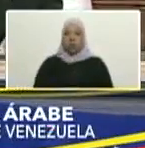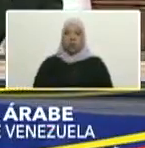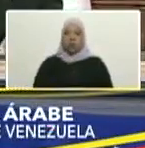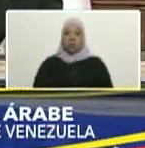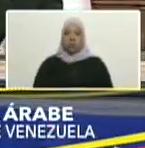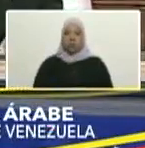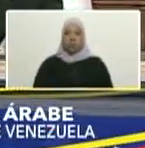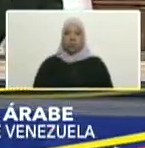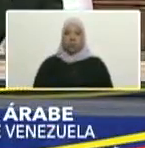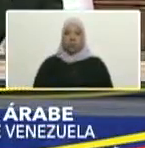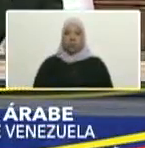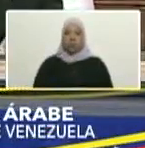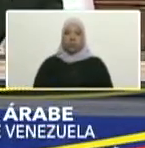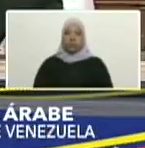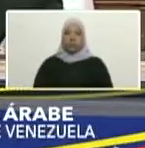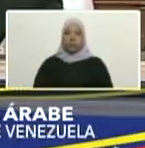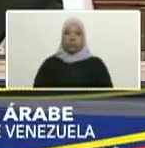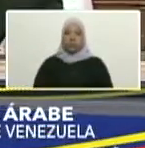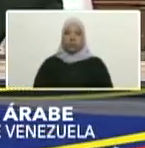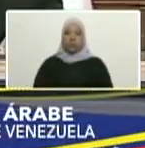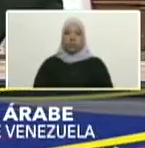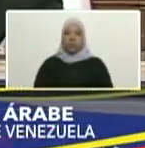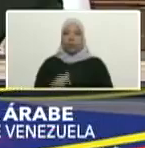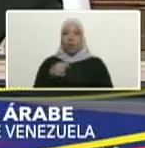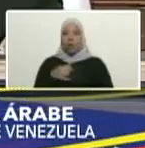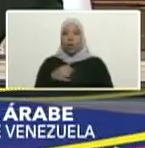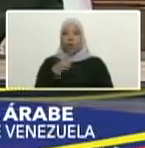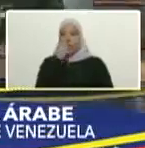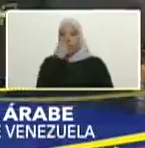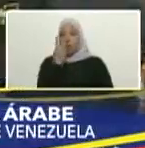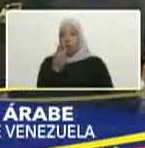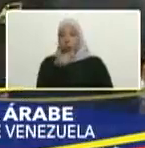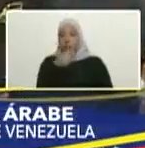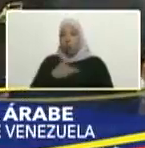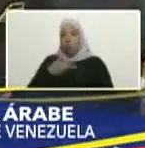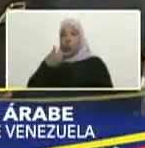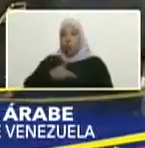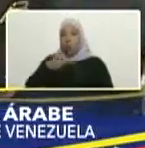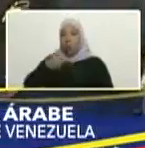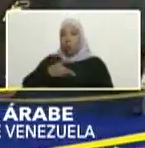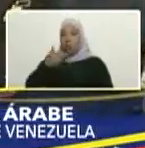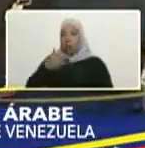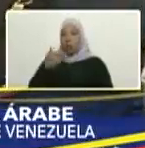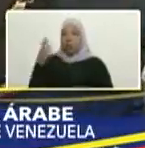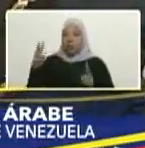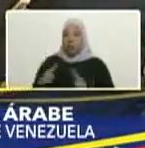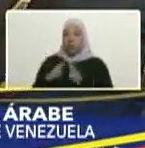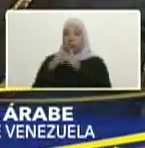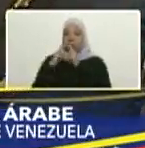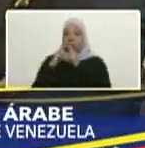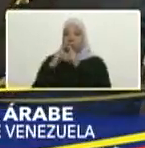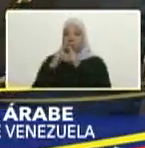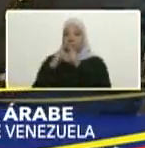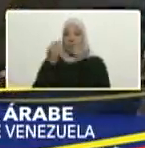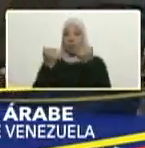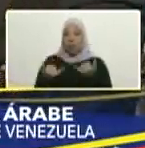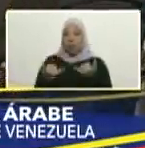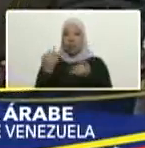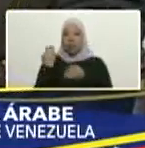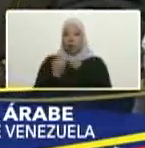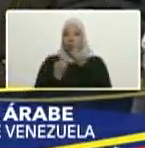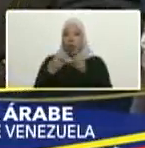Estén haciendo esta visita tan importante en el momento en que se